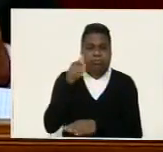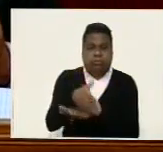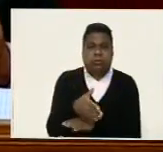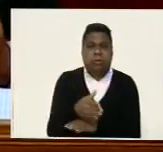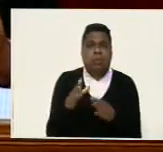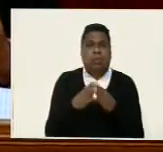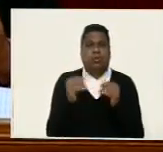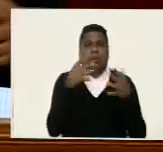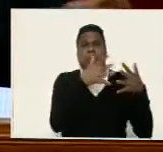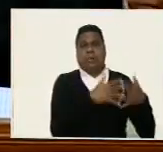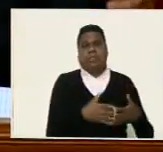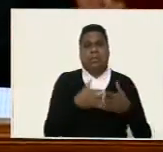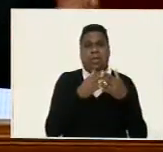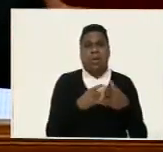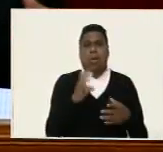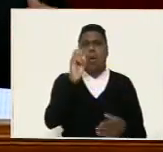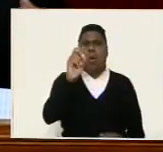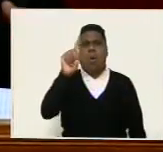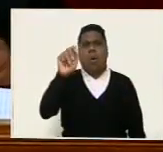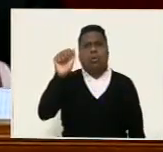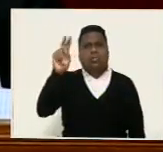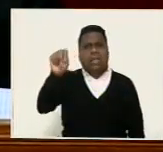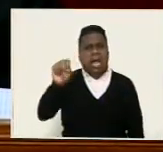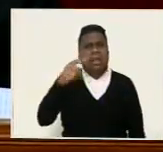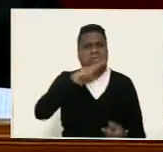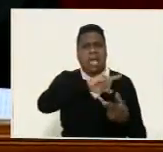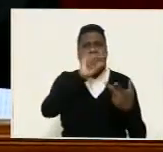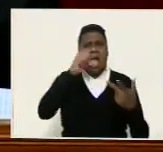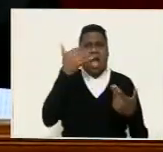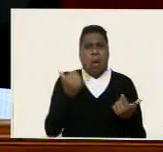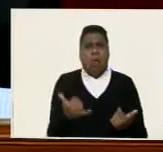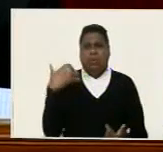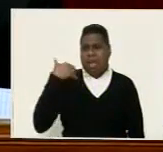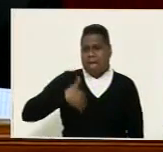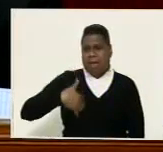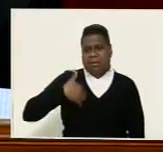gringos, ahora por la OTAN, y ahora le está entrando a Argentina.